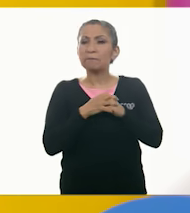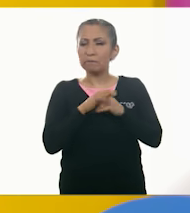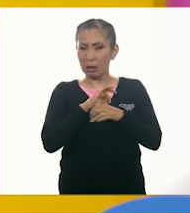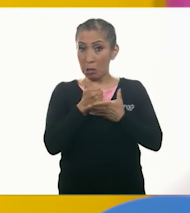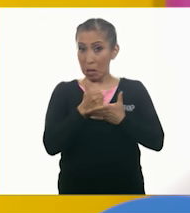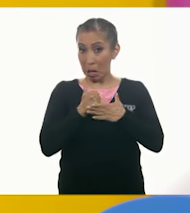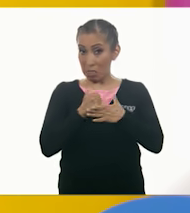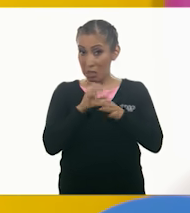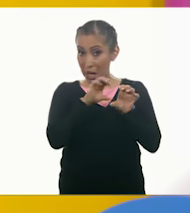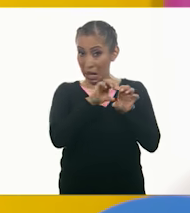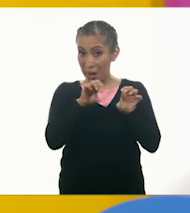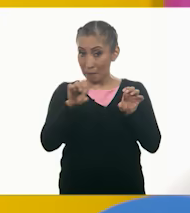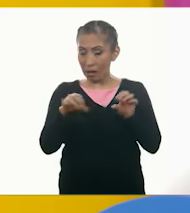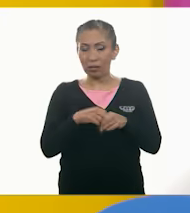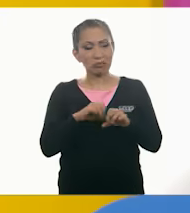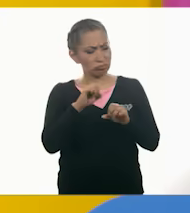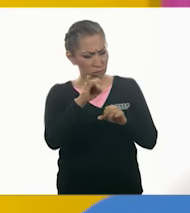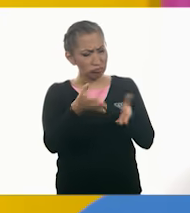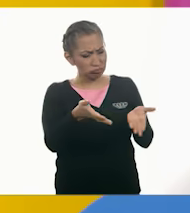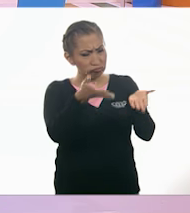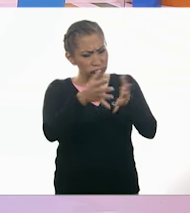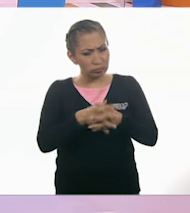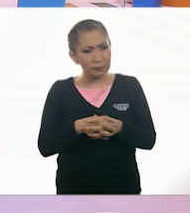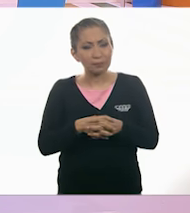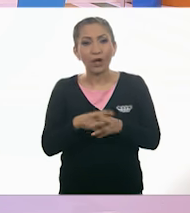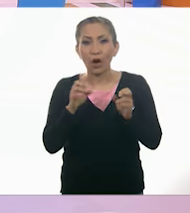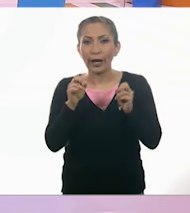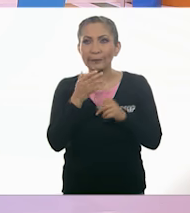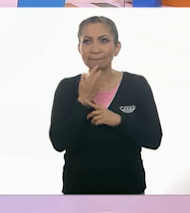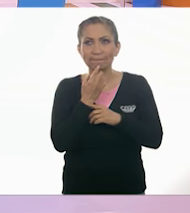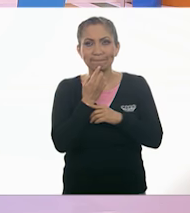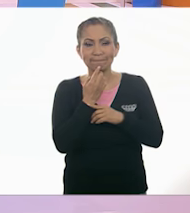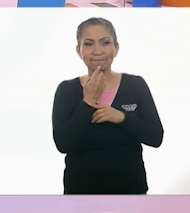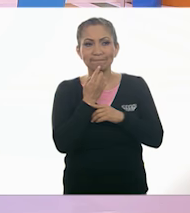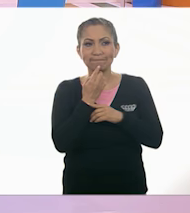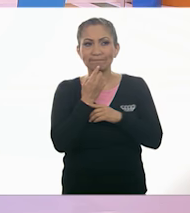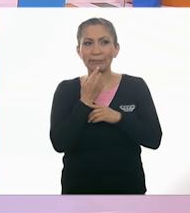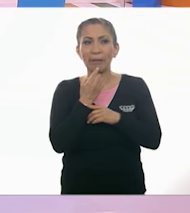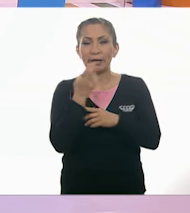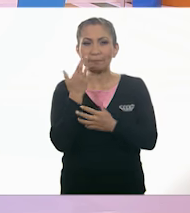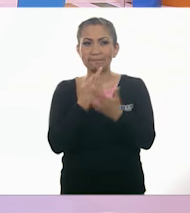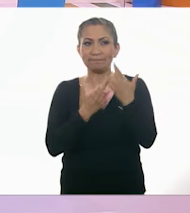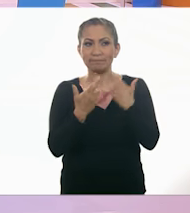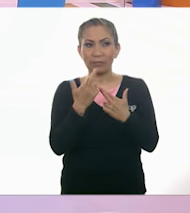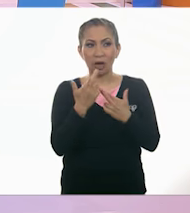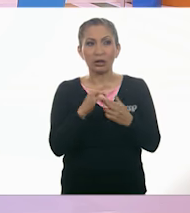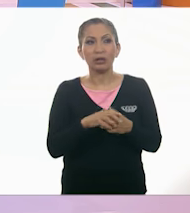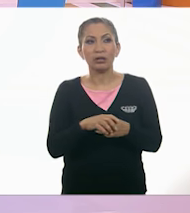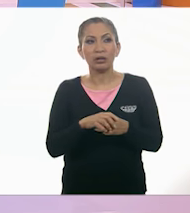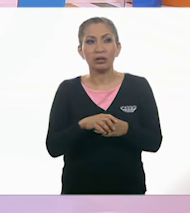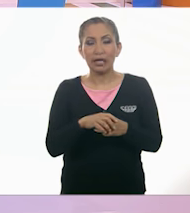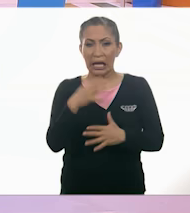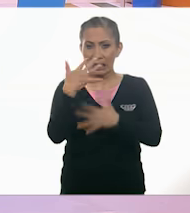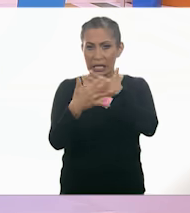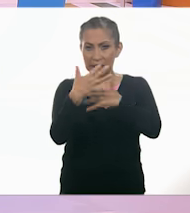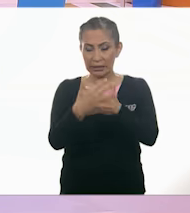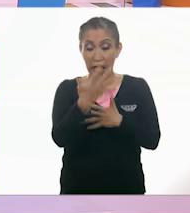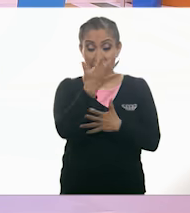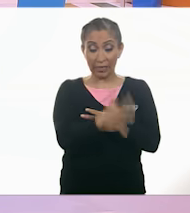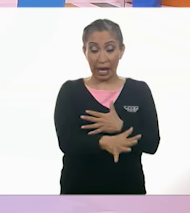ayudar del abaco? Claro que sí. Ok. Entonces, regresamos y ponemos el